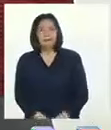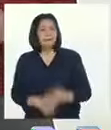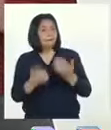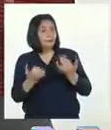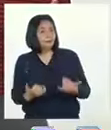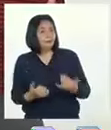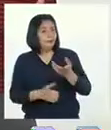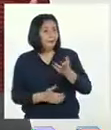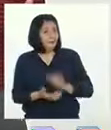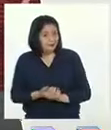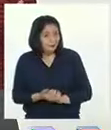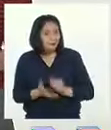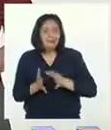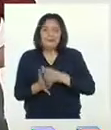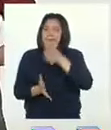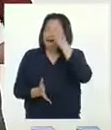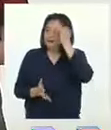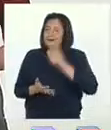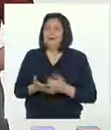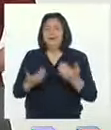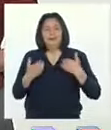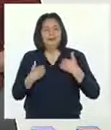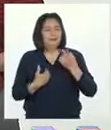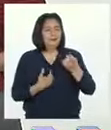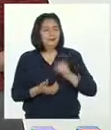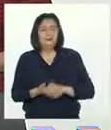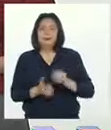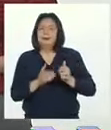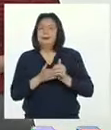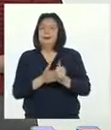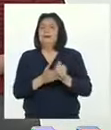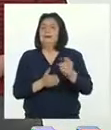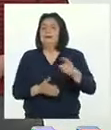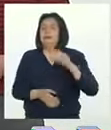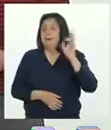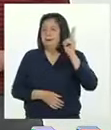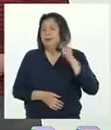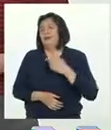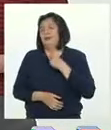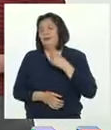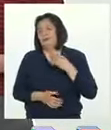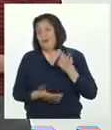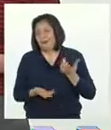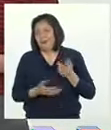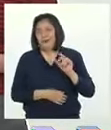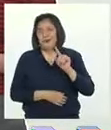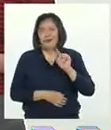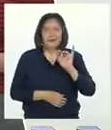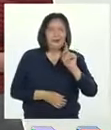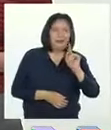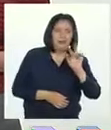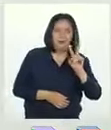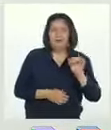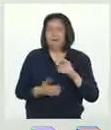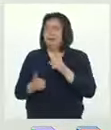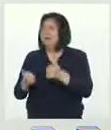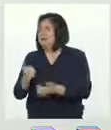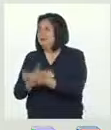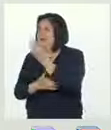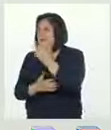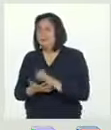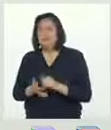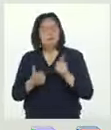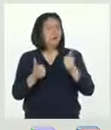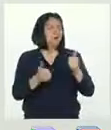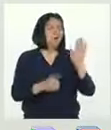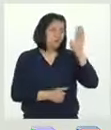Y hoy, en esta aventura de aprendizaje, contamos con la atenta guía de nuestro querido profesor Gustavo. ¡Buenos días, profesor! ¿Qué tal?